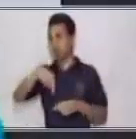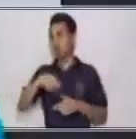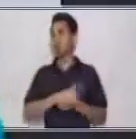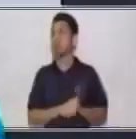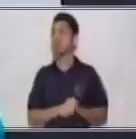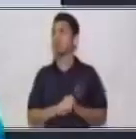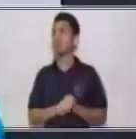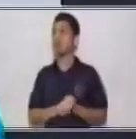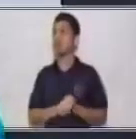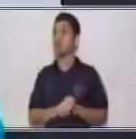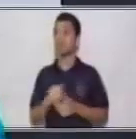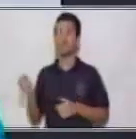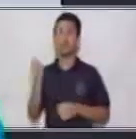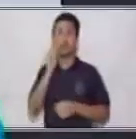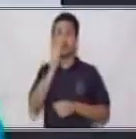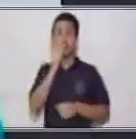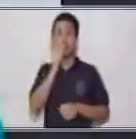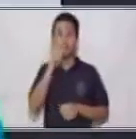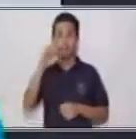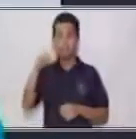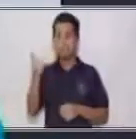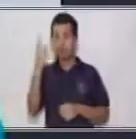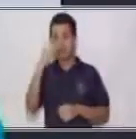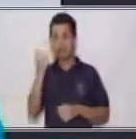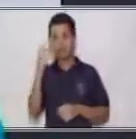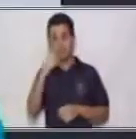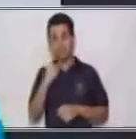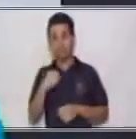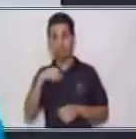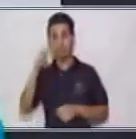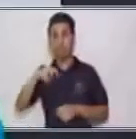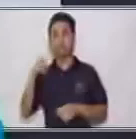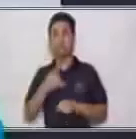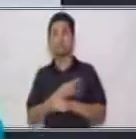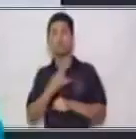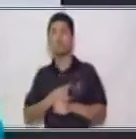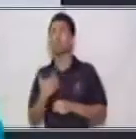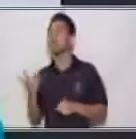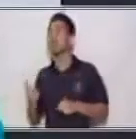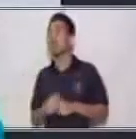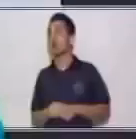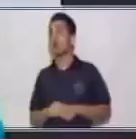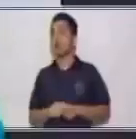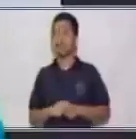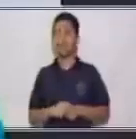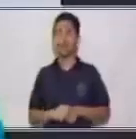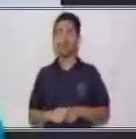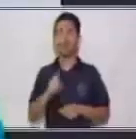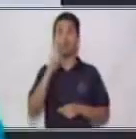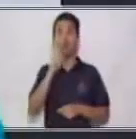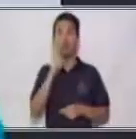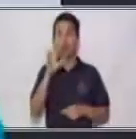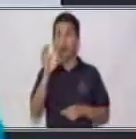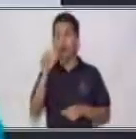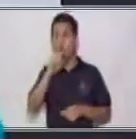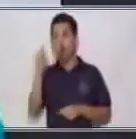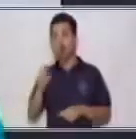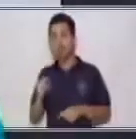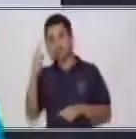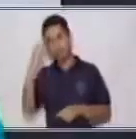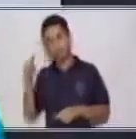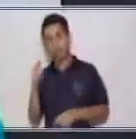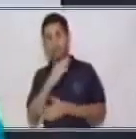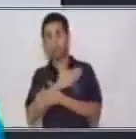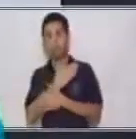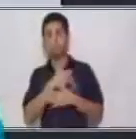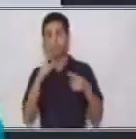Para las pasas dice que vamos a usar 1 onza para un pastel, y si son 3